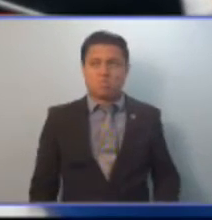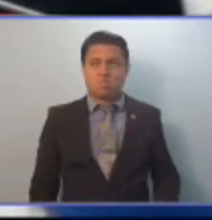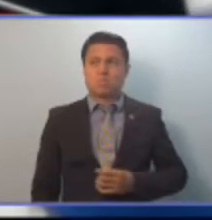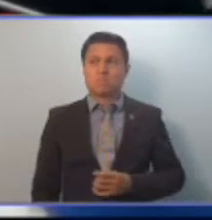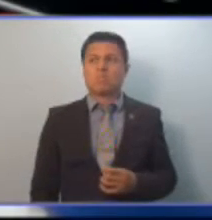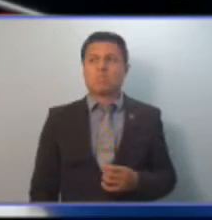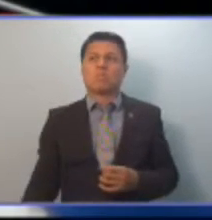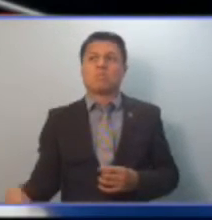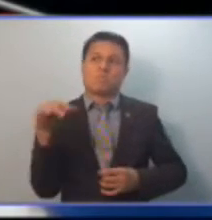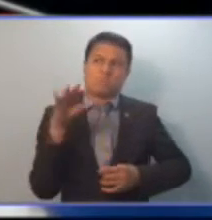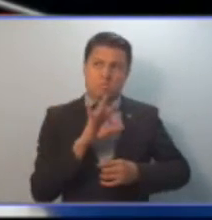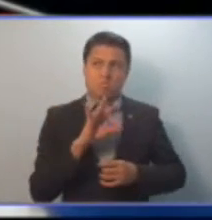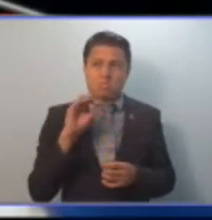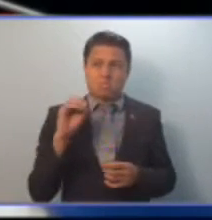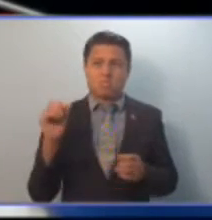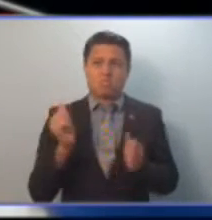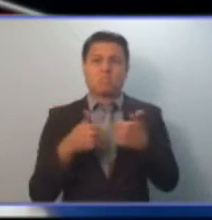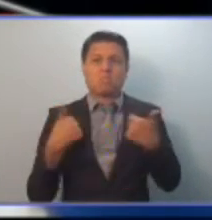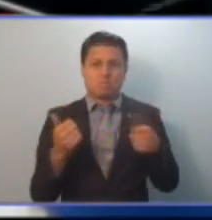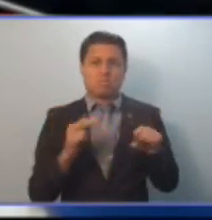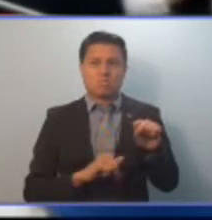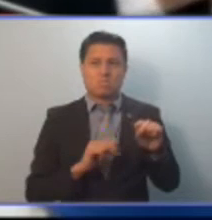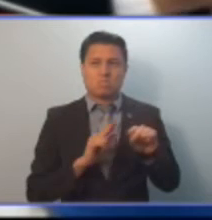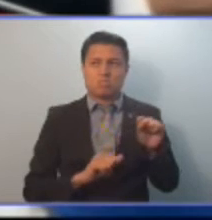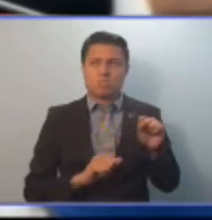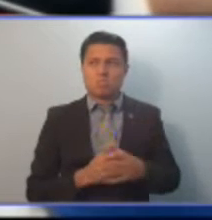inconstitucionalidad de 900 millones, y en la